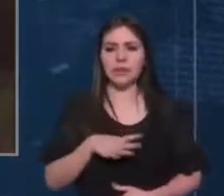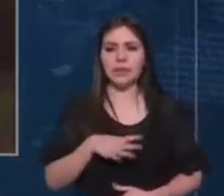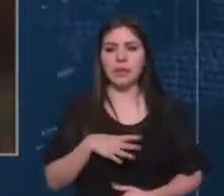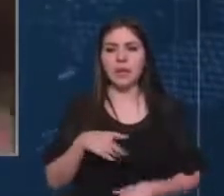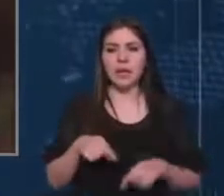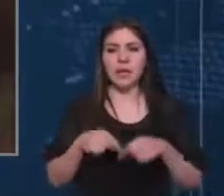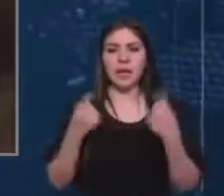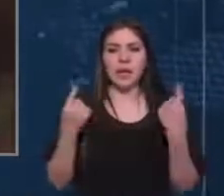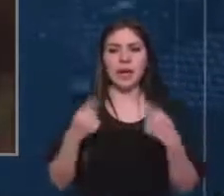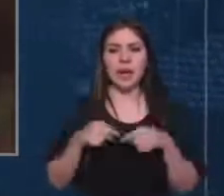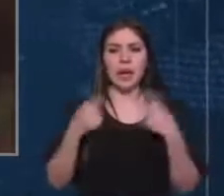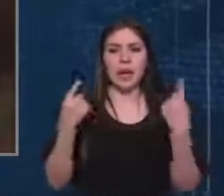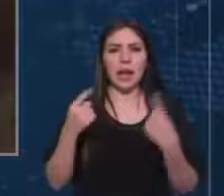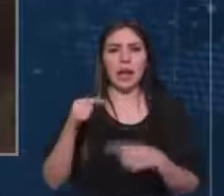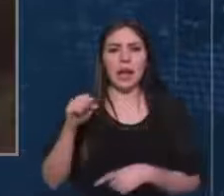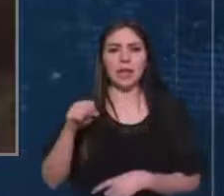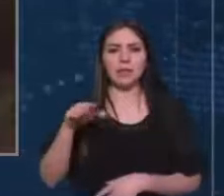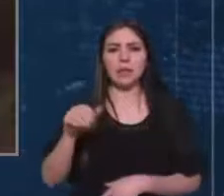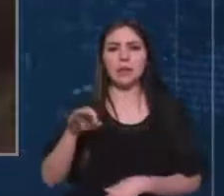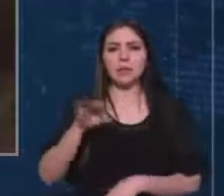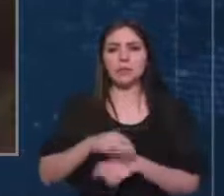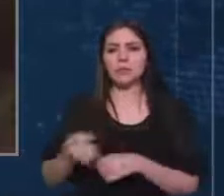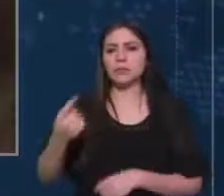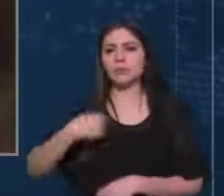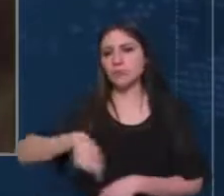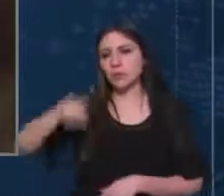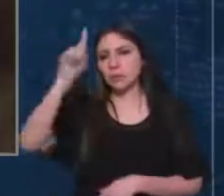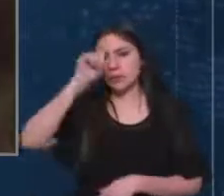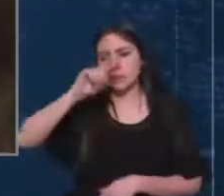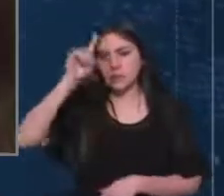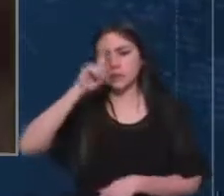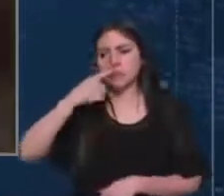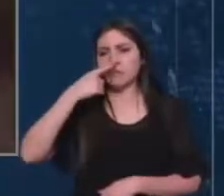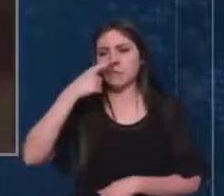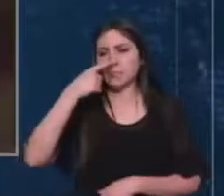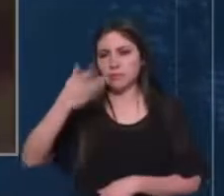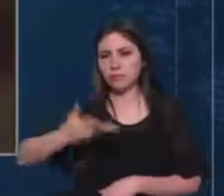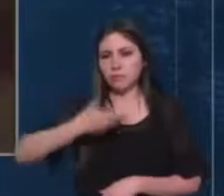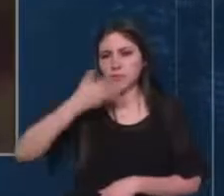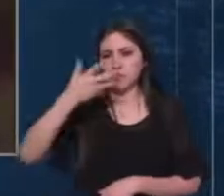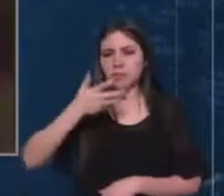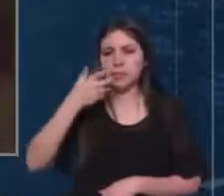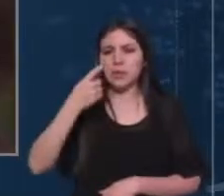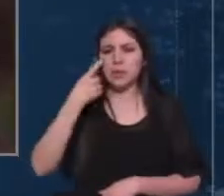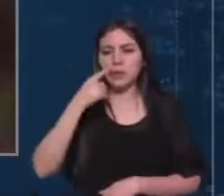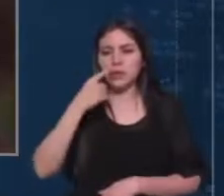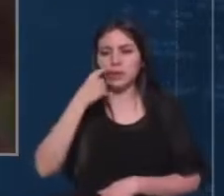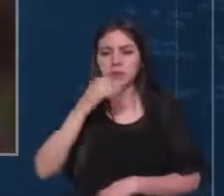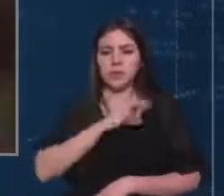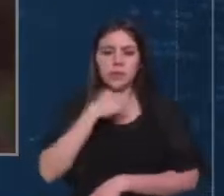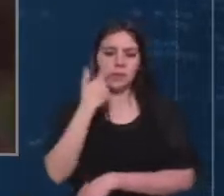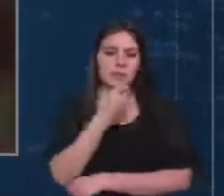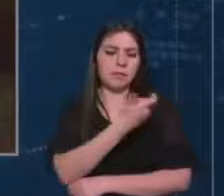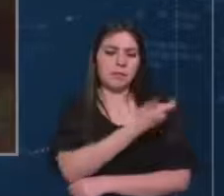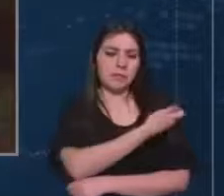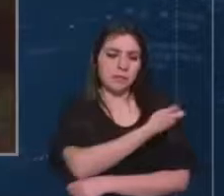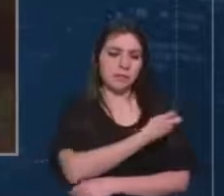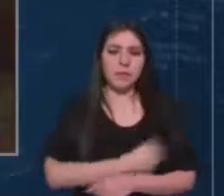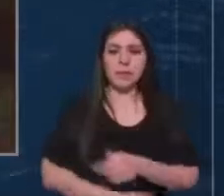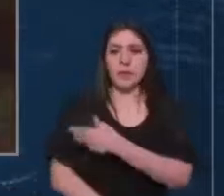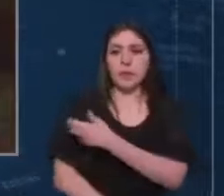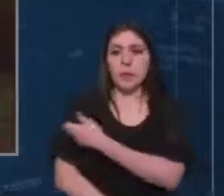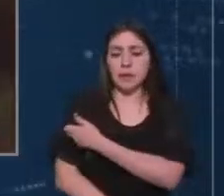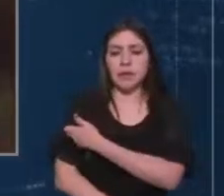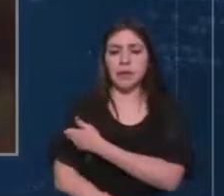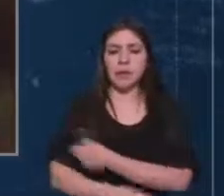alergias asmáticas, entonces a mí el doctor me recomienda a pólenes y a inhalables que me pongan una en un brazo y otra en otro, precisamente porque si una de las juntas se